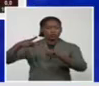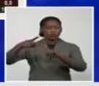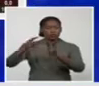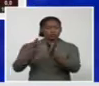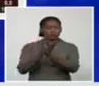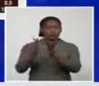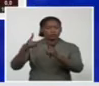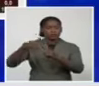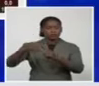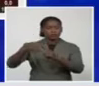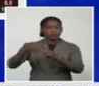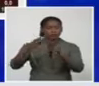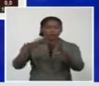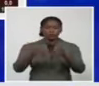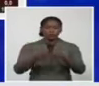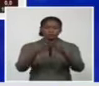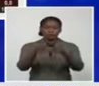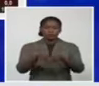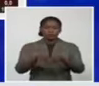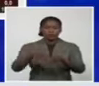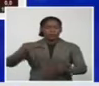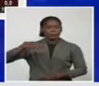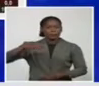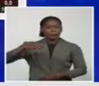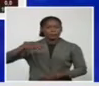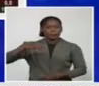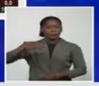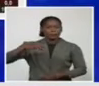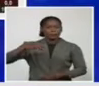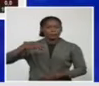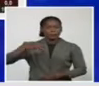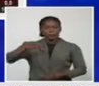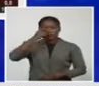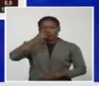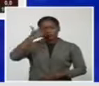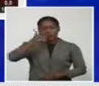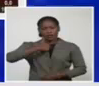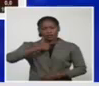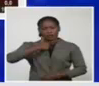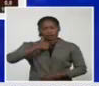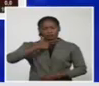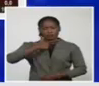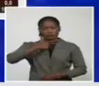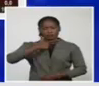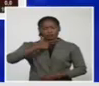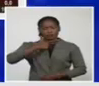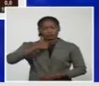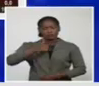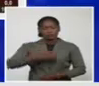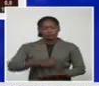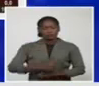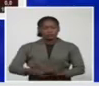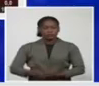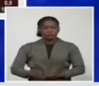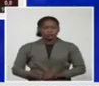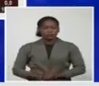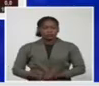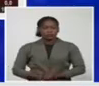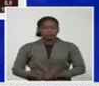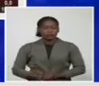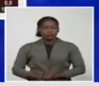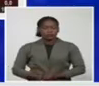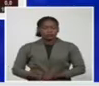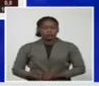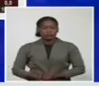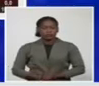Matanzas, Granma, Pinar del Río, Ciego de Ávila, y vamos a ver que esto se corresponde con